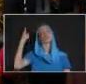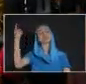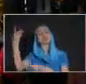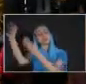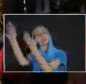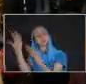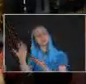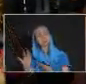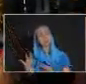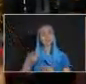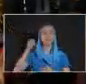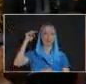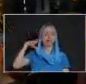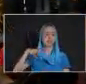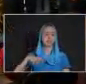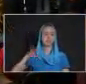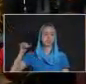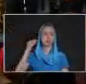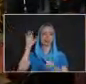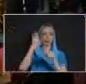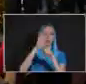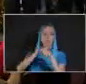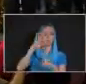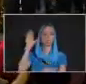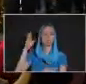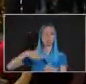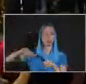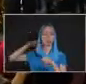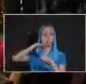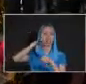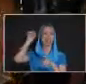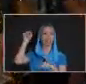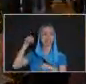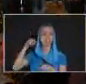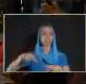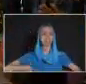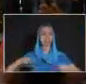bendición que has prometido sobre estas vidas. Nosotros venimos